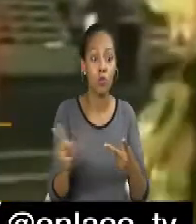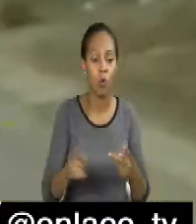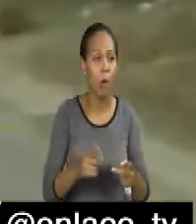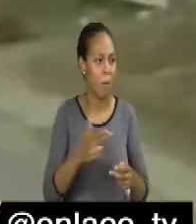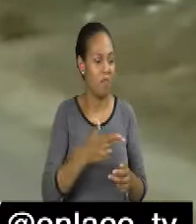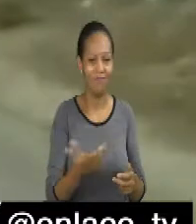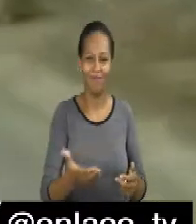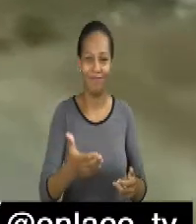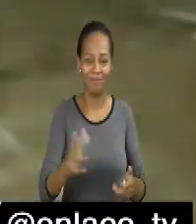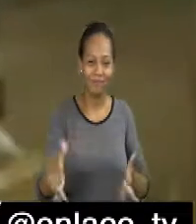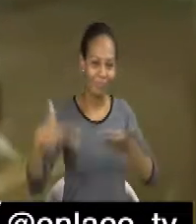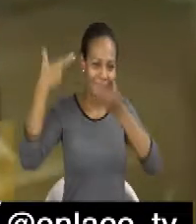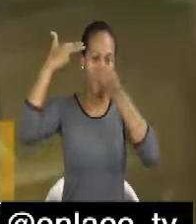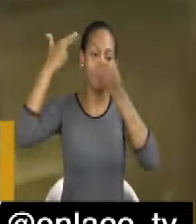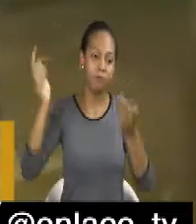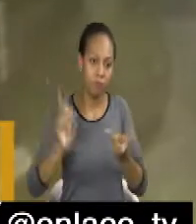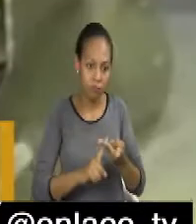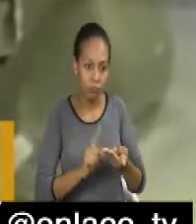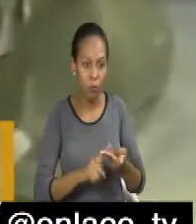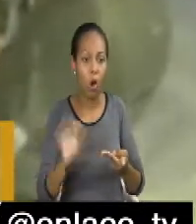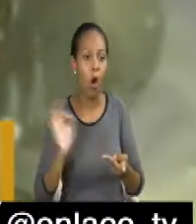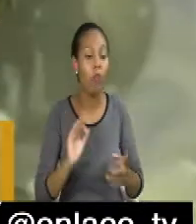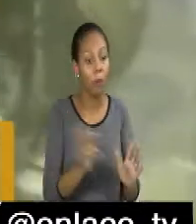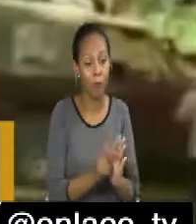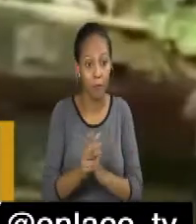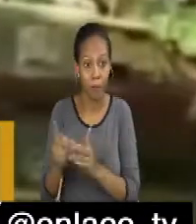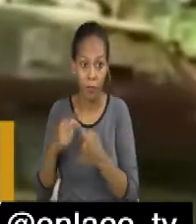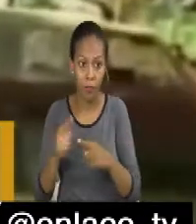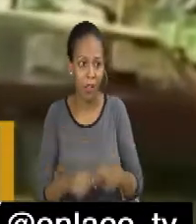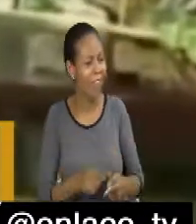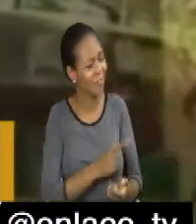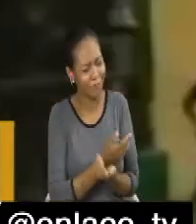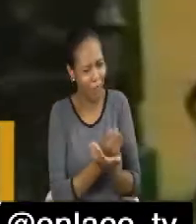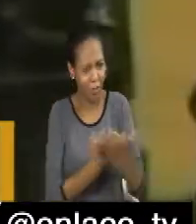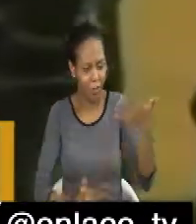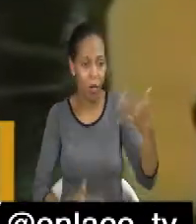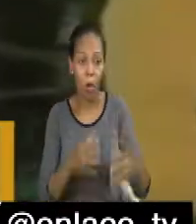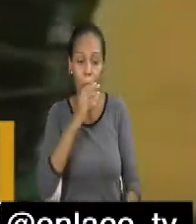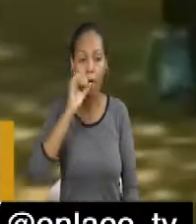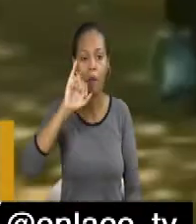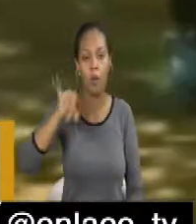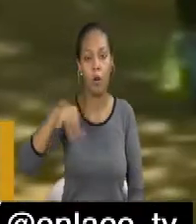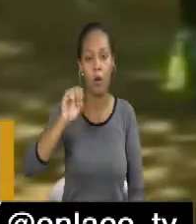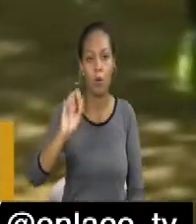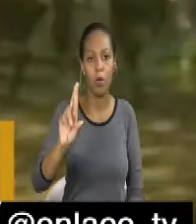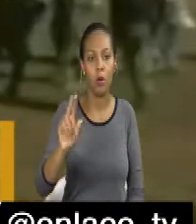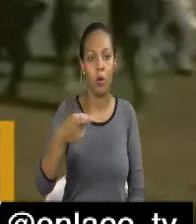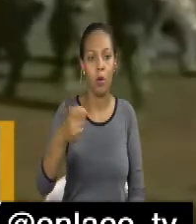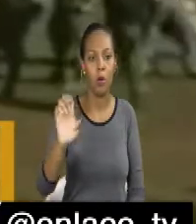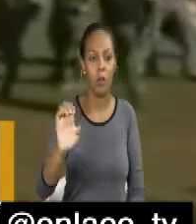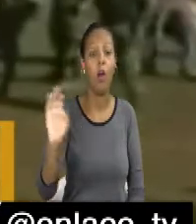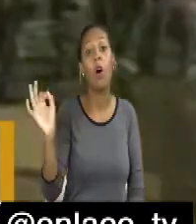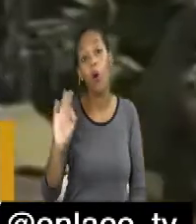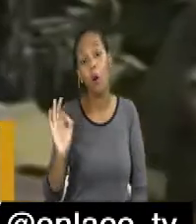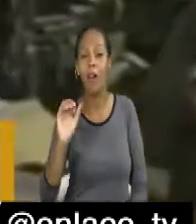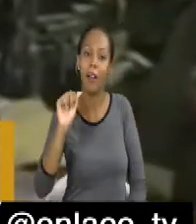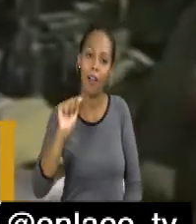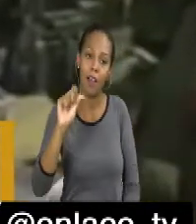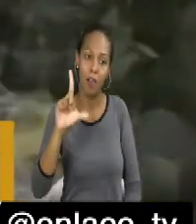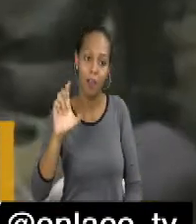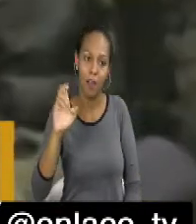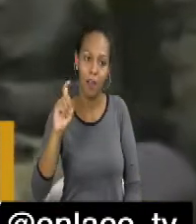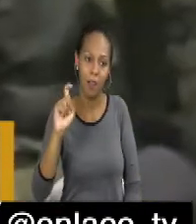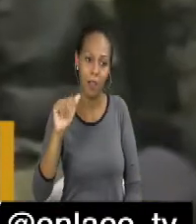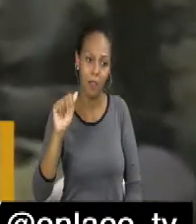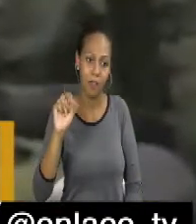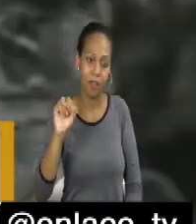y exacciones, es decir, cobros injustos, entre otros, Jorge Daniel Aguillón, alias Alexander o El Soldado, y 51 postulados más del